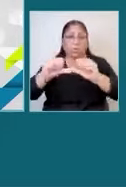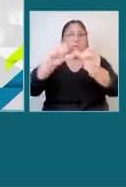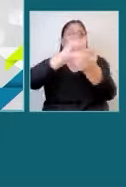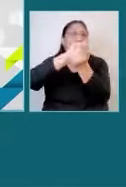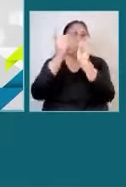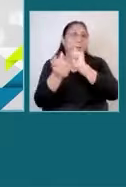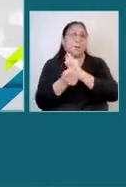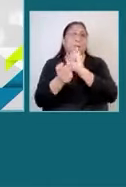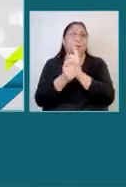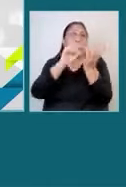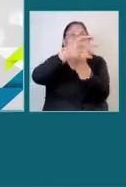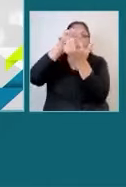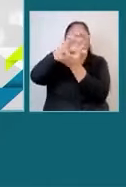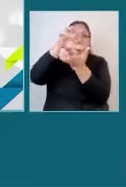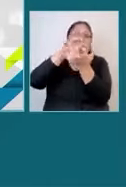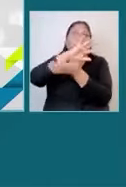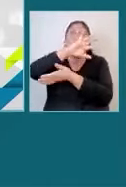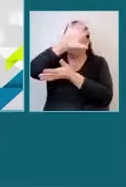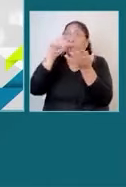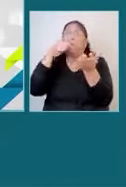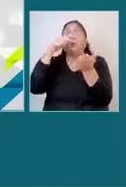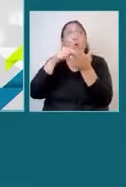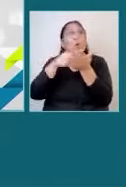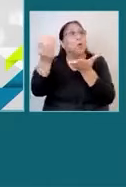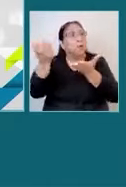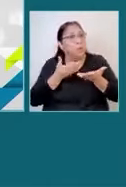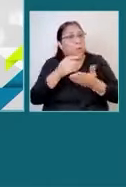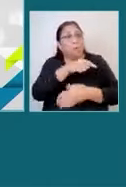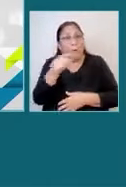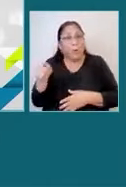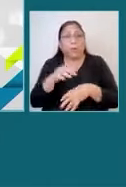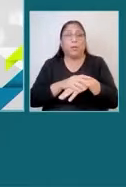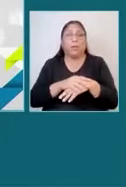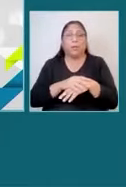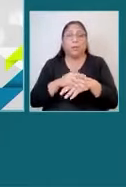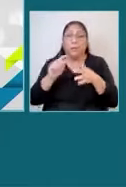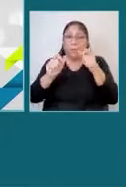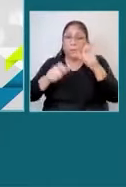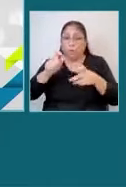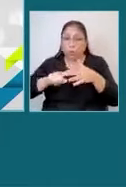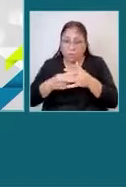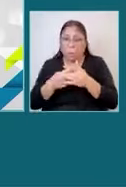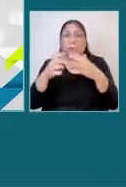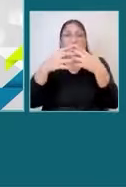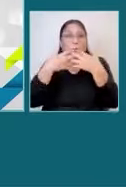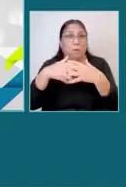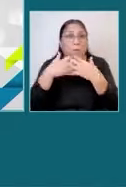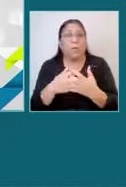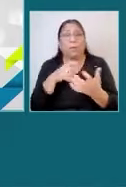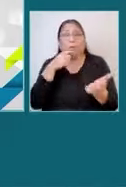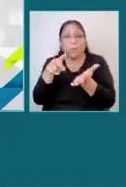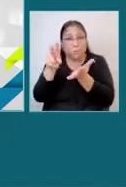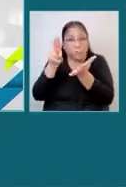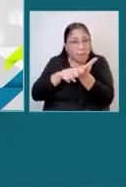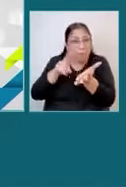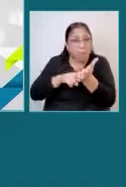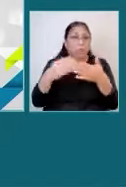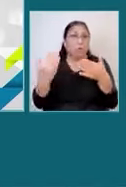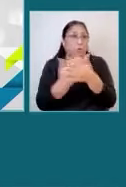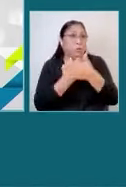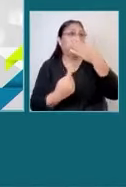lo cual invitamos a que aquellas startups, aquellos emprendedores que tienen esta orientación puedan